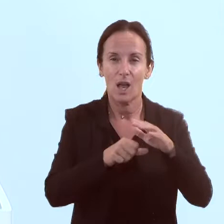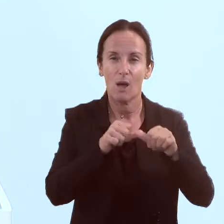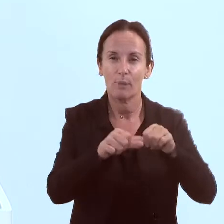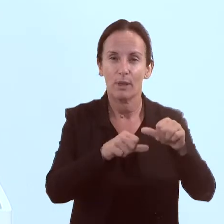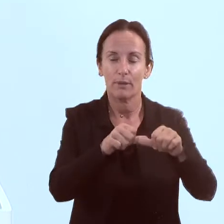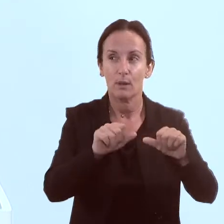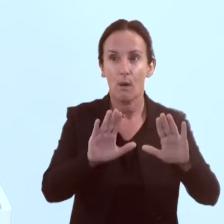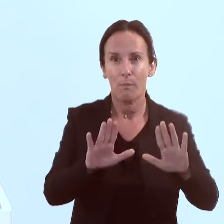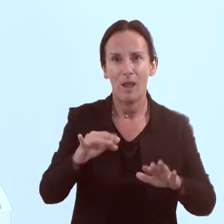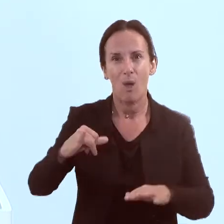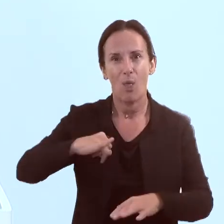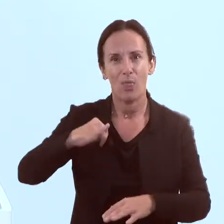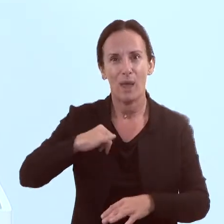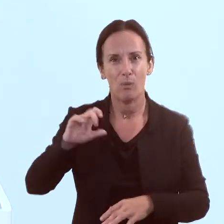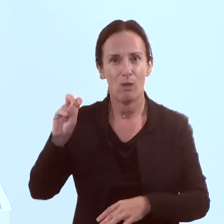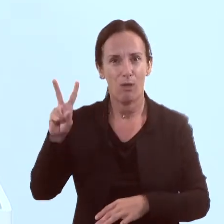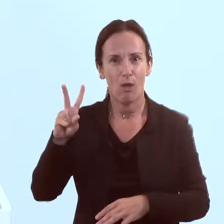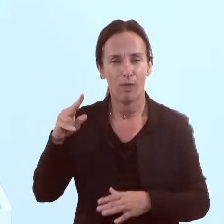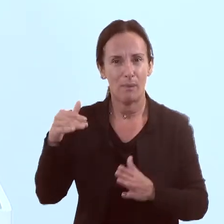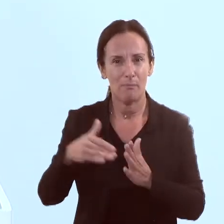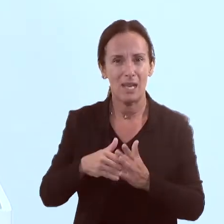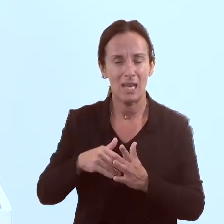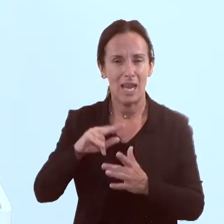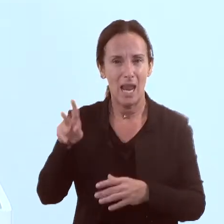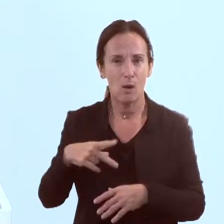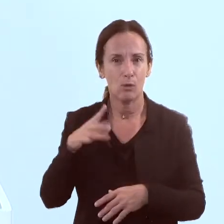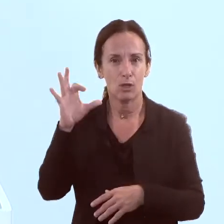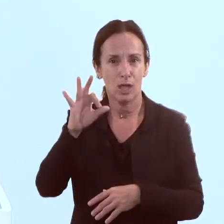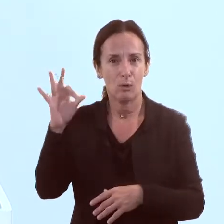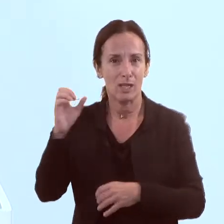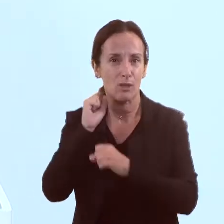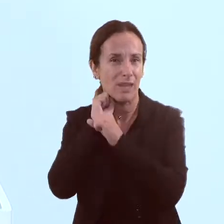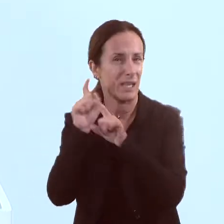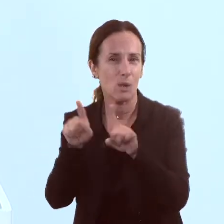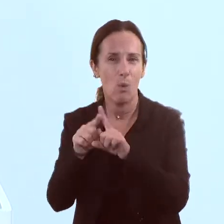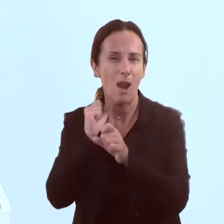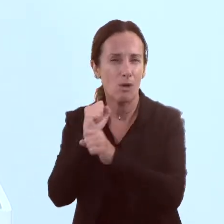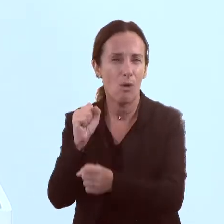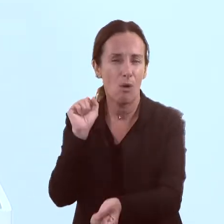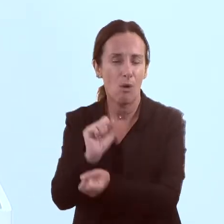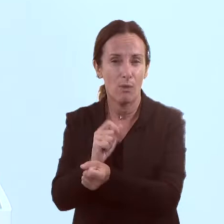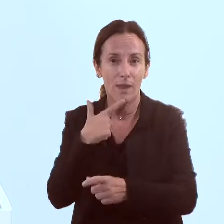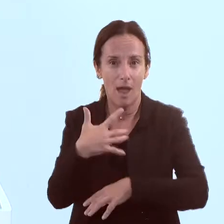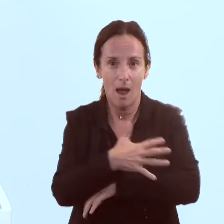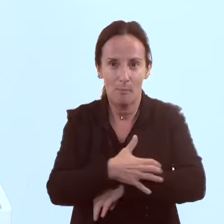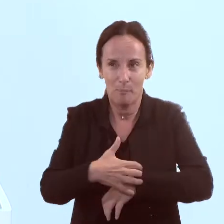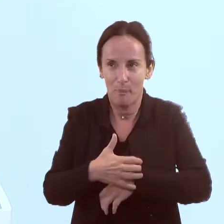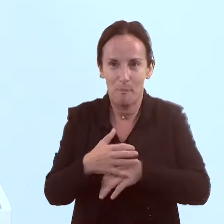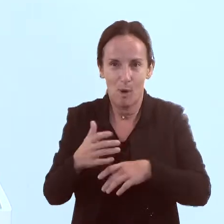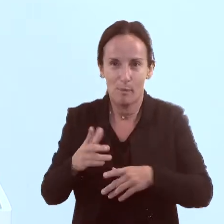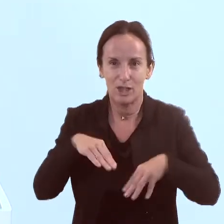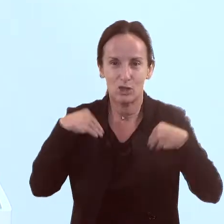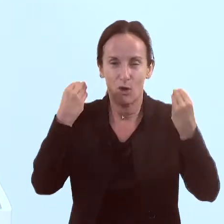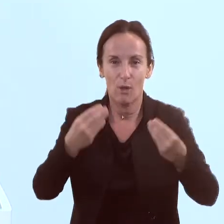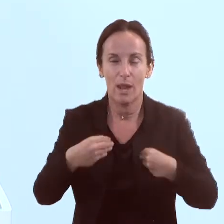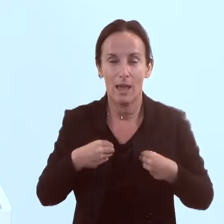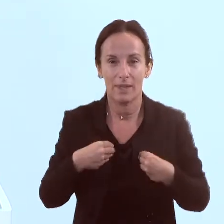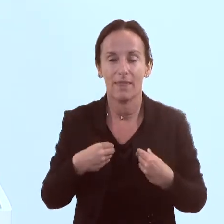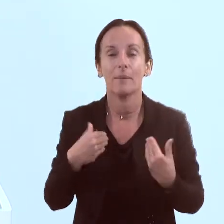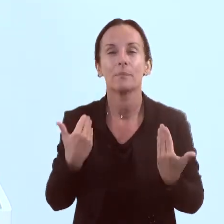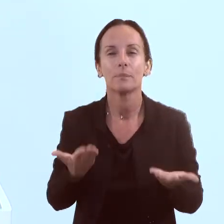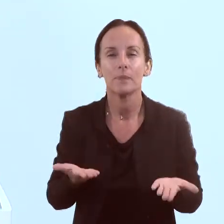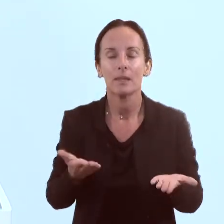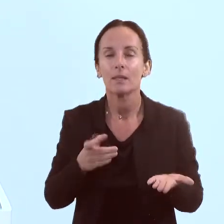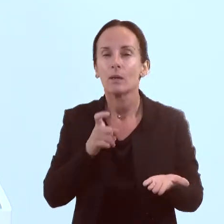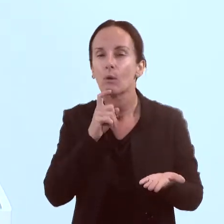deuda de 12.000 euros con la Seguridad Social era una condena a ser pobre y estar en situación de exclusión el resto de su vida. Con este tipo de experiencia lo que